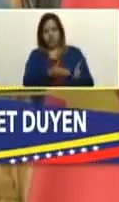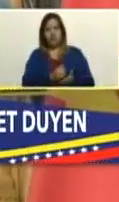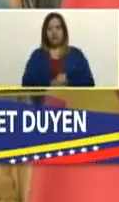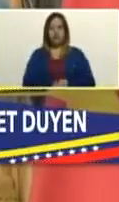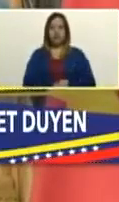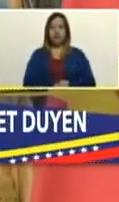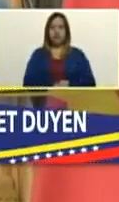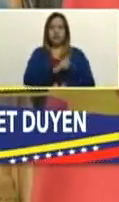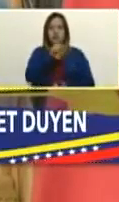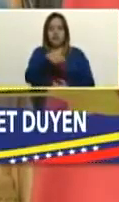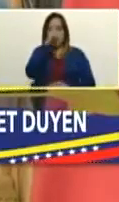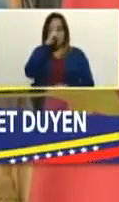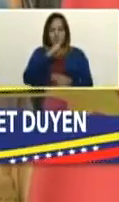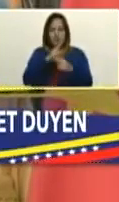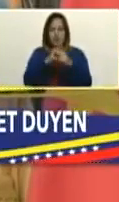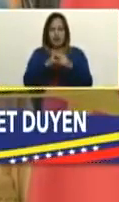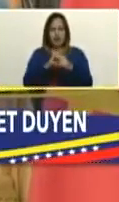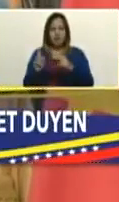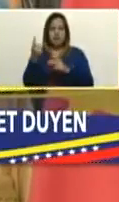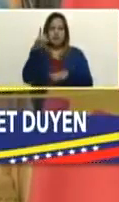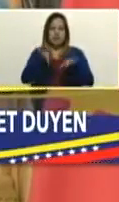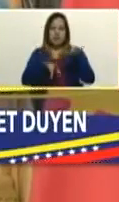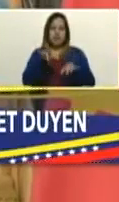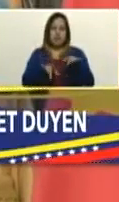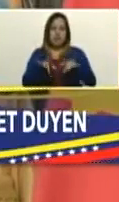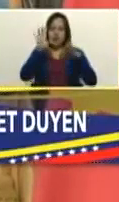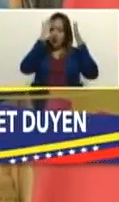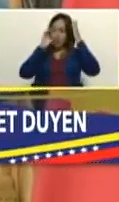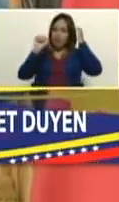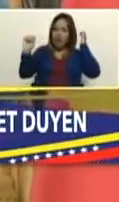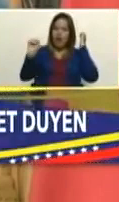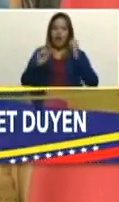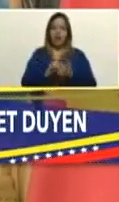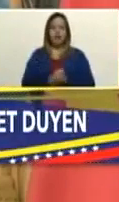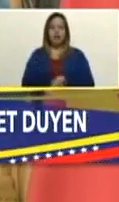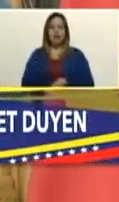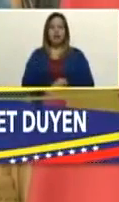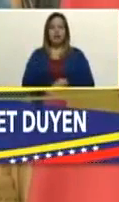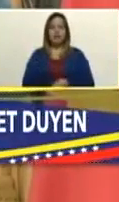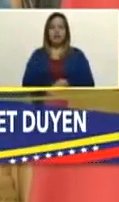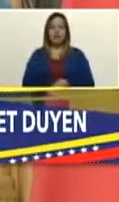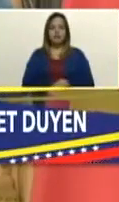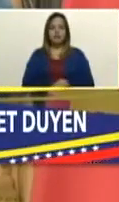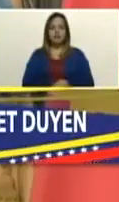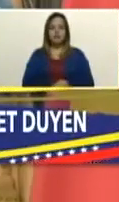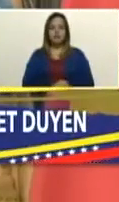al honorable primer secretario de la embajada, Go Van Chi,